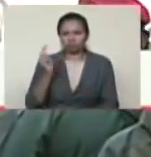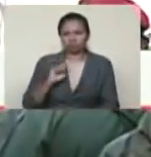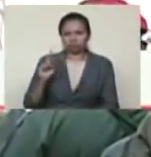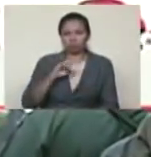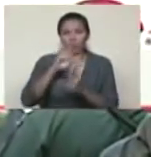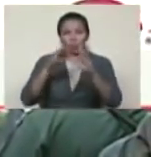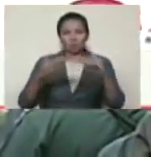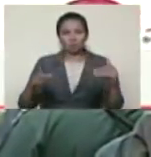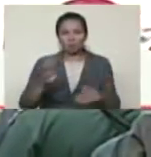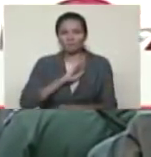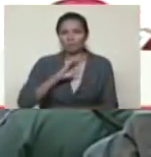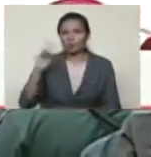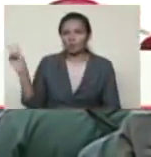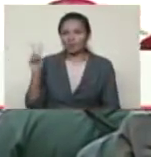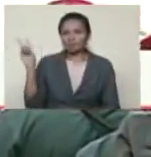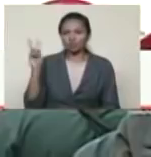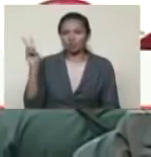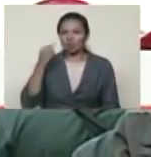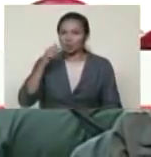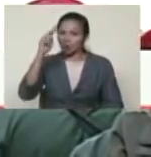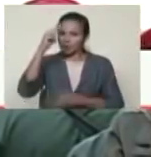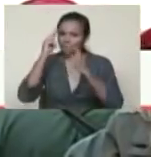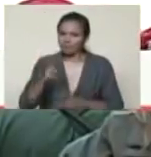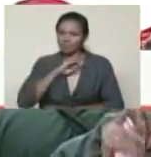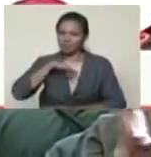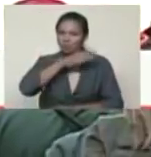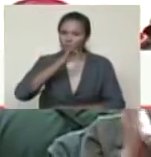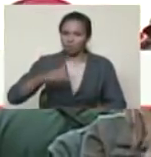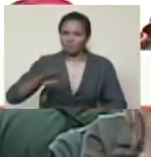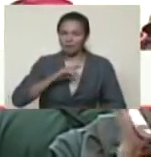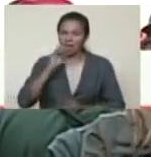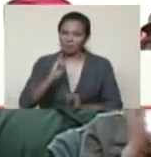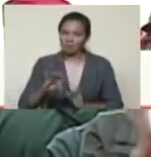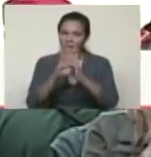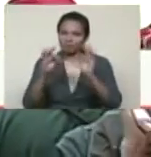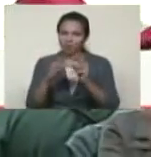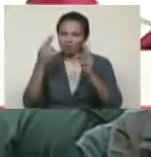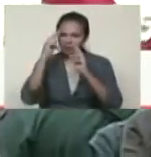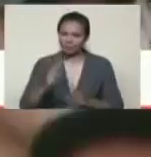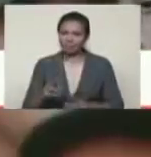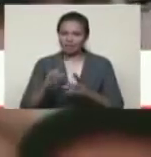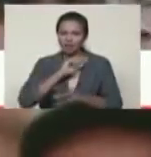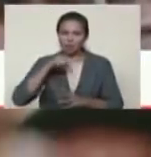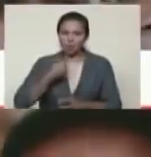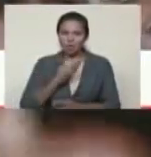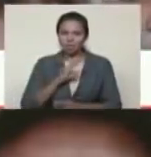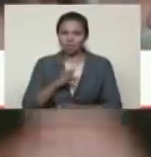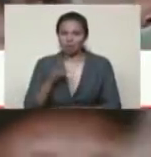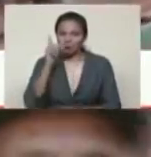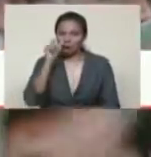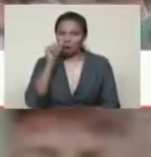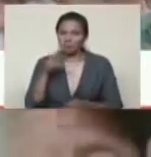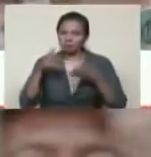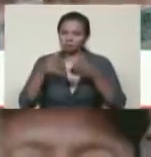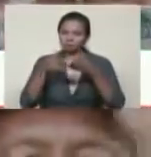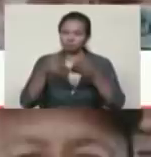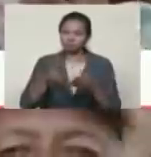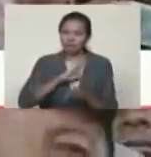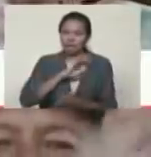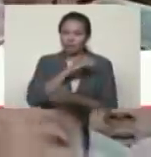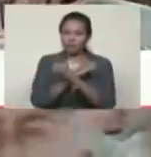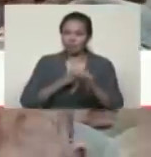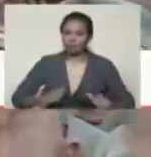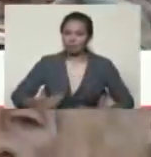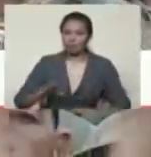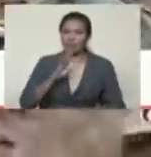mares son venezolanos y deben respetar nuestros mares como lo hizo respetar nuestro patrullero Cariña y nuestra Armada Bolivariana.